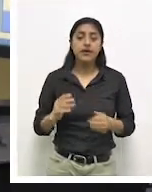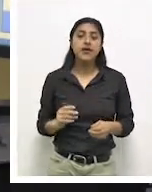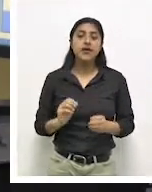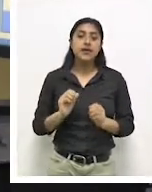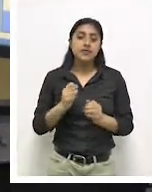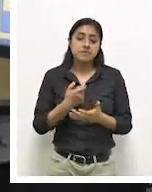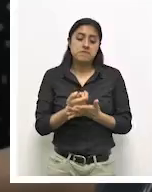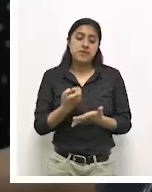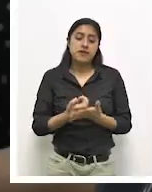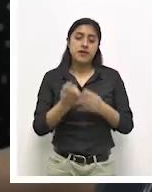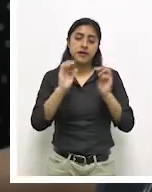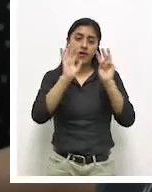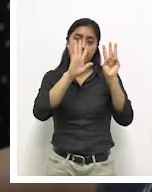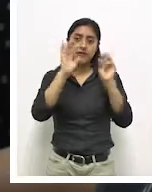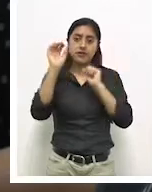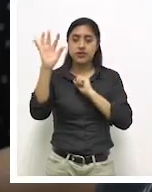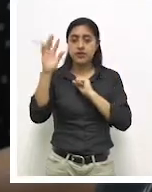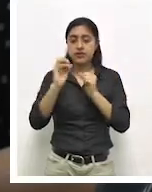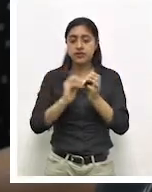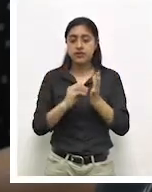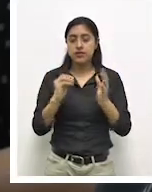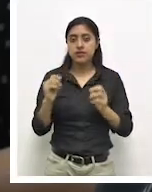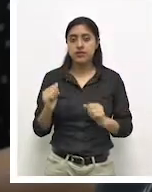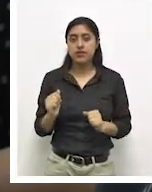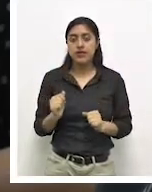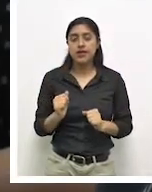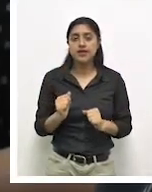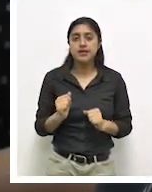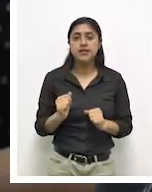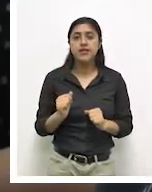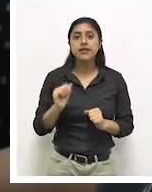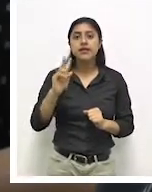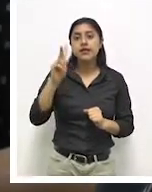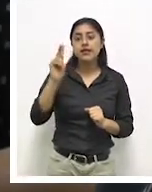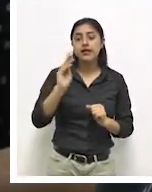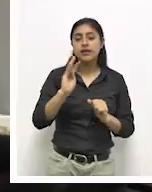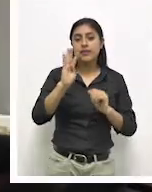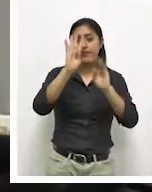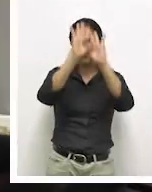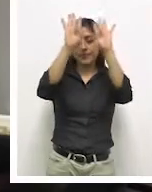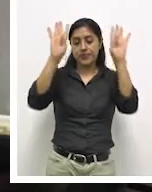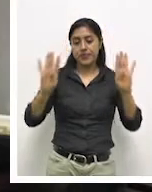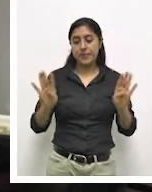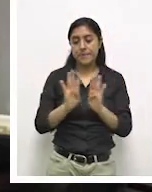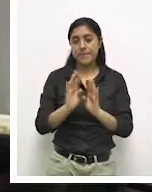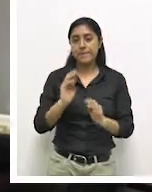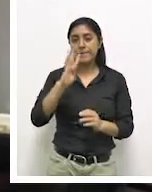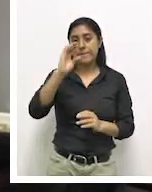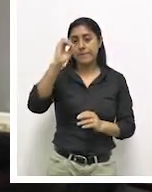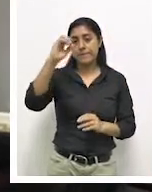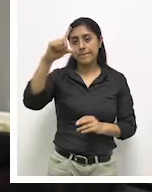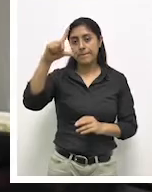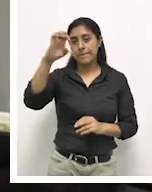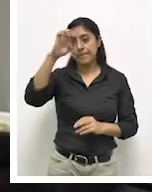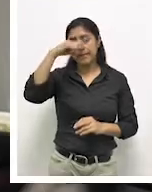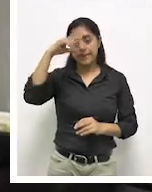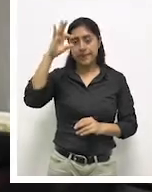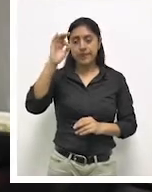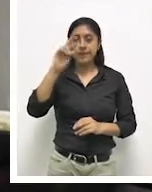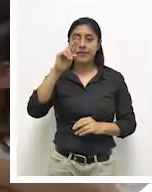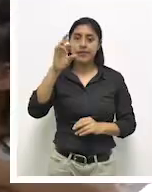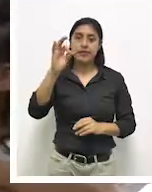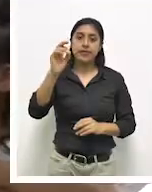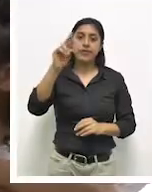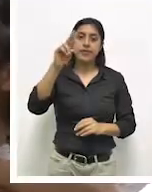un comprobante de pago por 85 quetzales que responde a la reposición del DPI y un boleto de ornato del año en curso y su